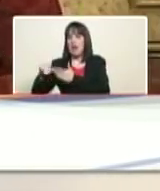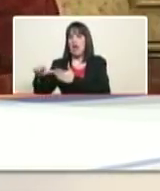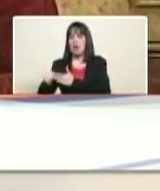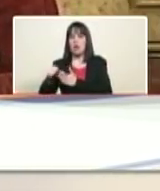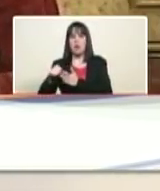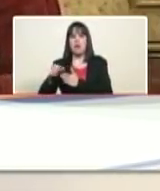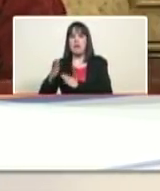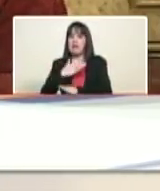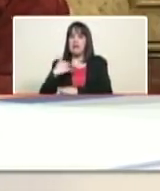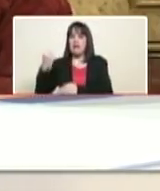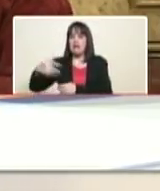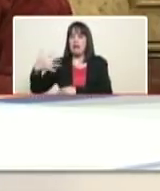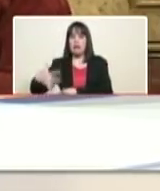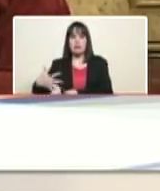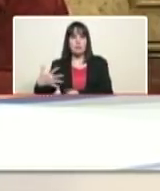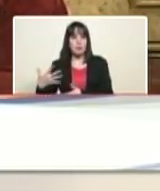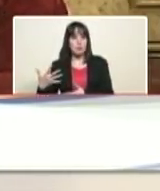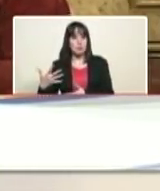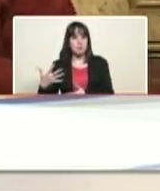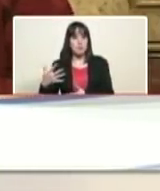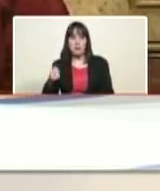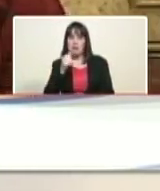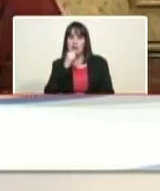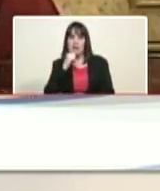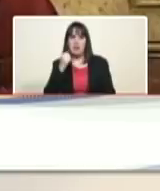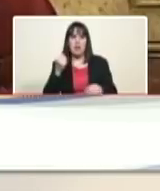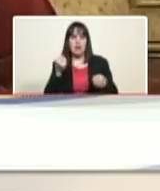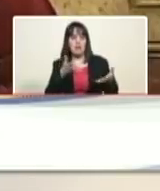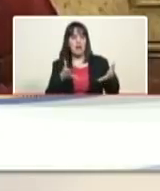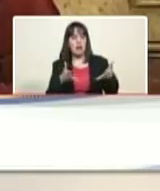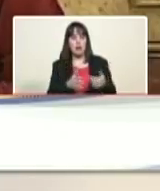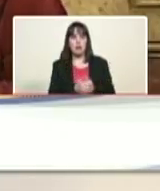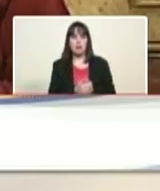tranquilidad económica? ¿O la Venezuela de la especulación y el robo? ¿Cuál va a triunfar?